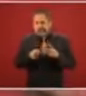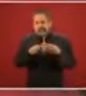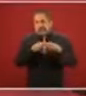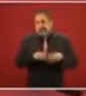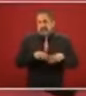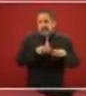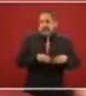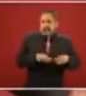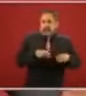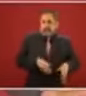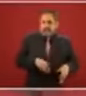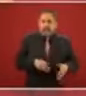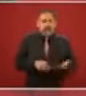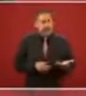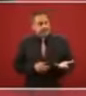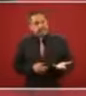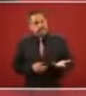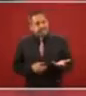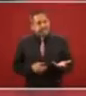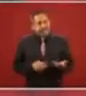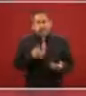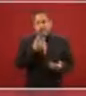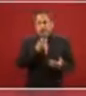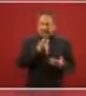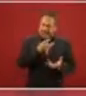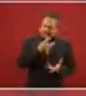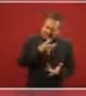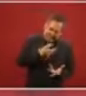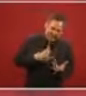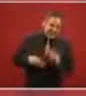Entonces, por eso la regeneración,